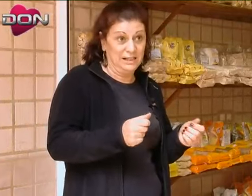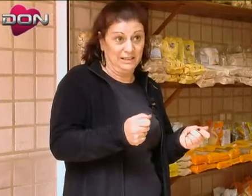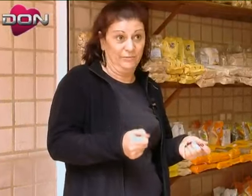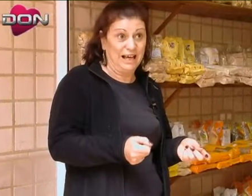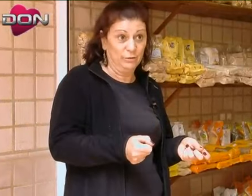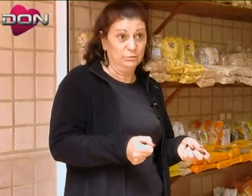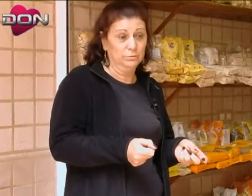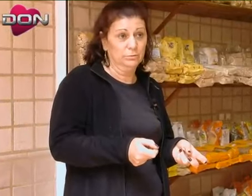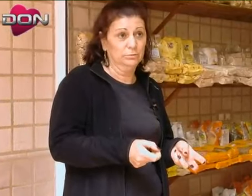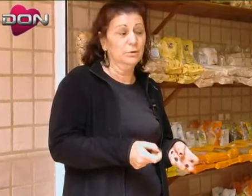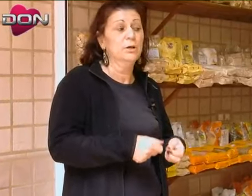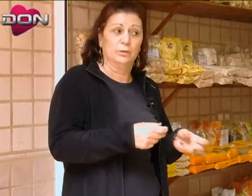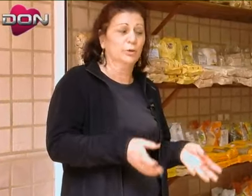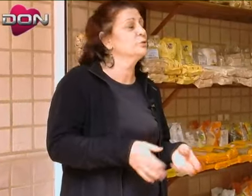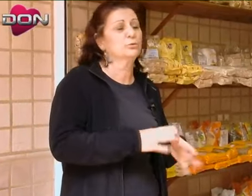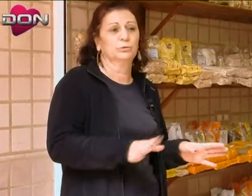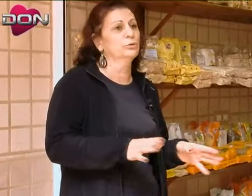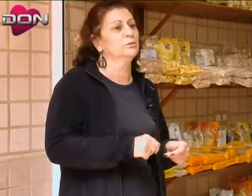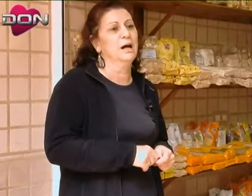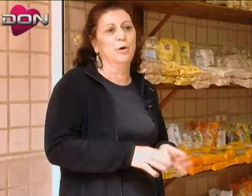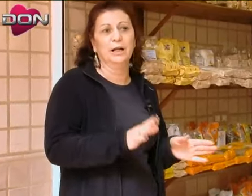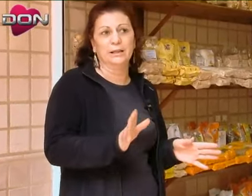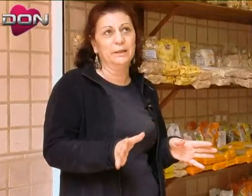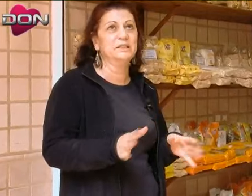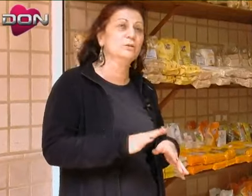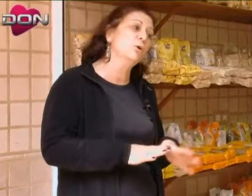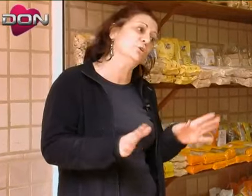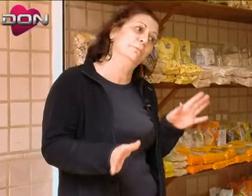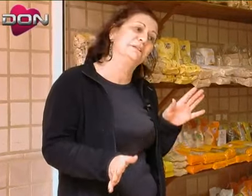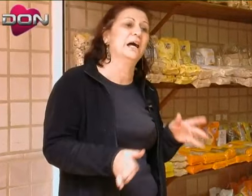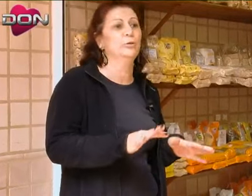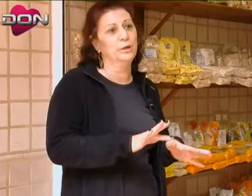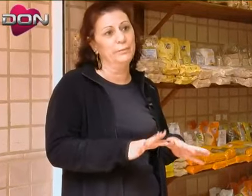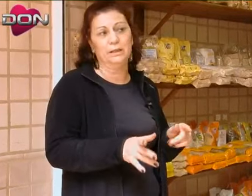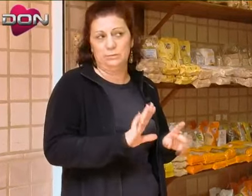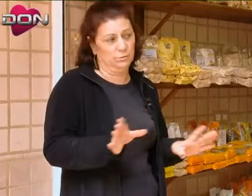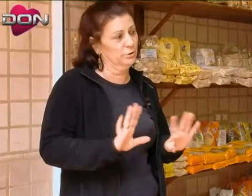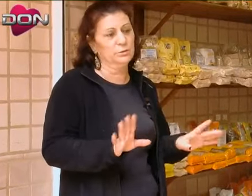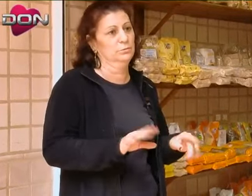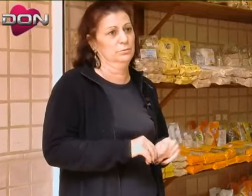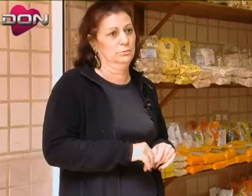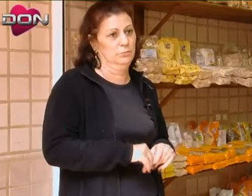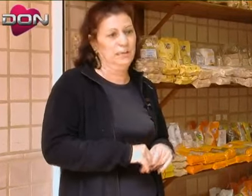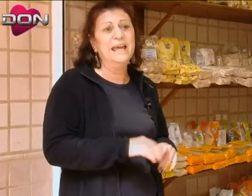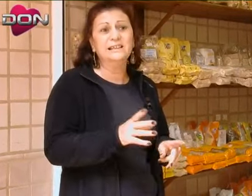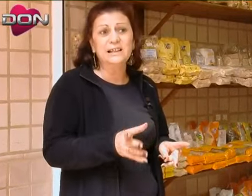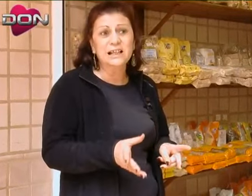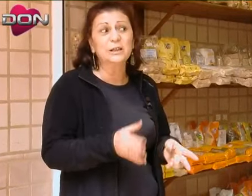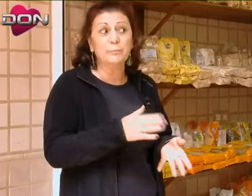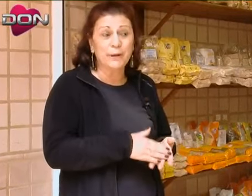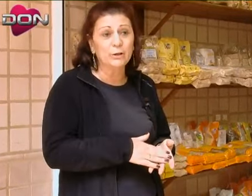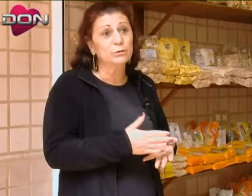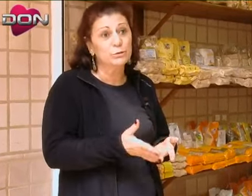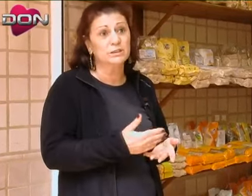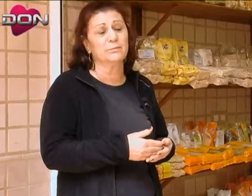tienen el certificado, ¿no? Con eso, con todos trabajamos. Ahora, el que viene y dice, no, estoy empezando, voy a ver, no, con eso no. Es